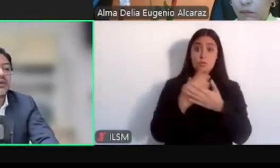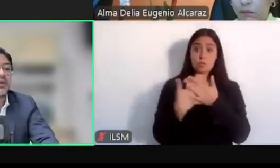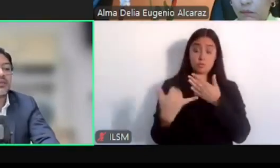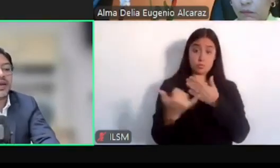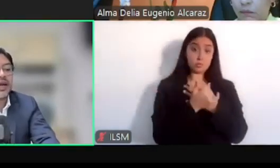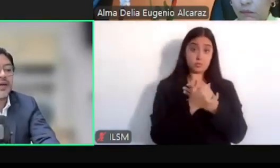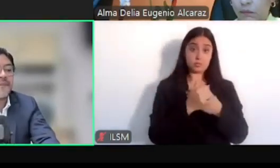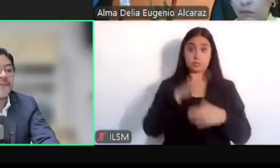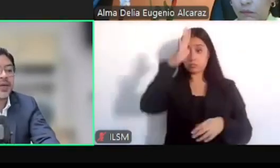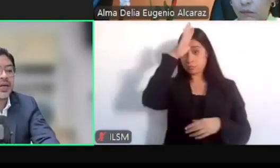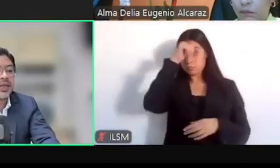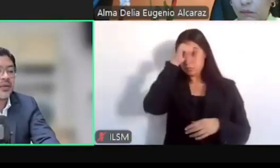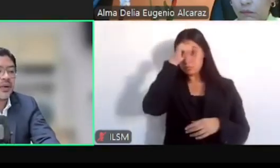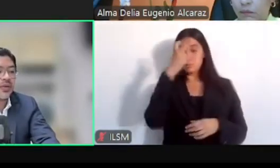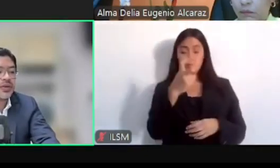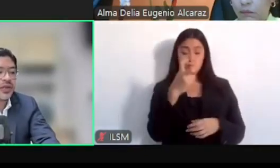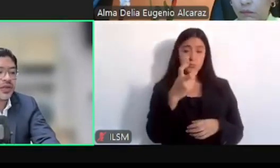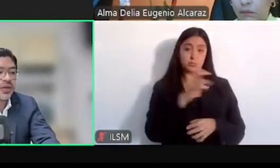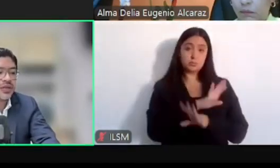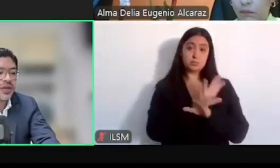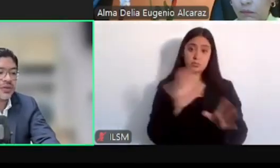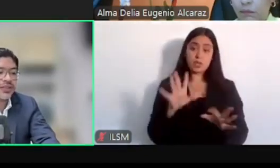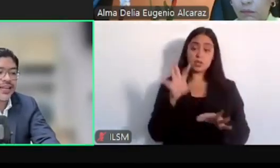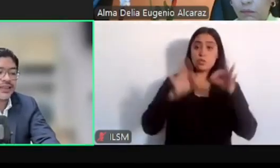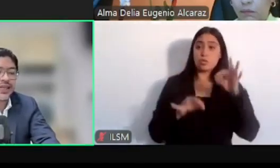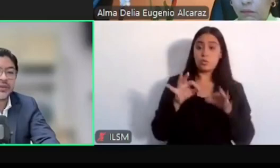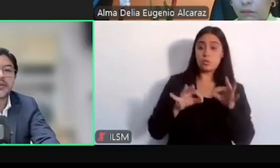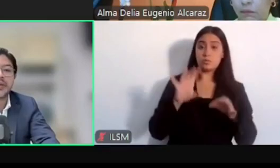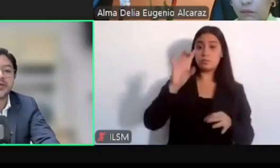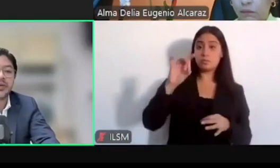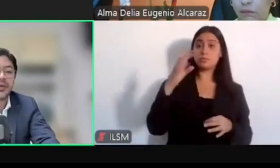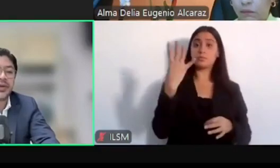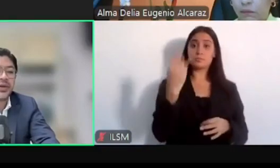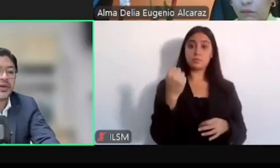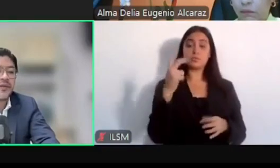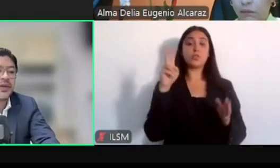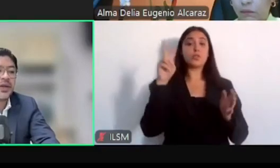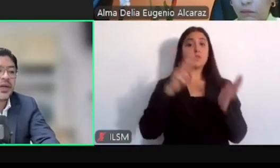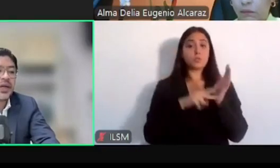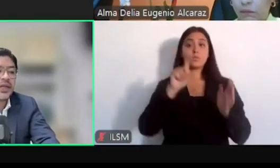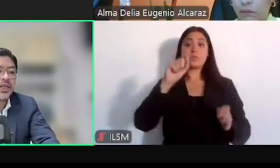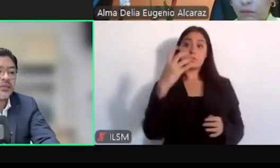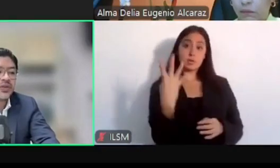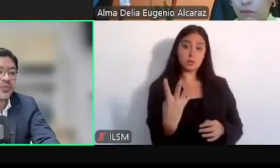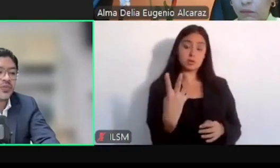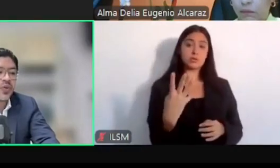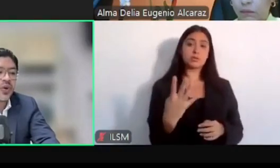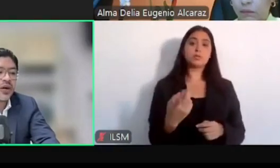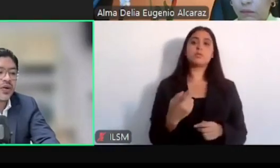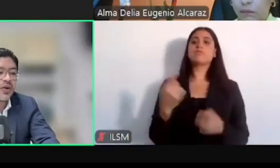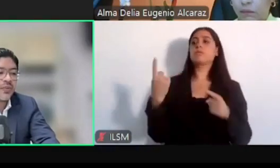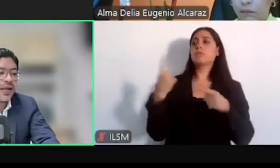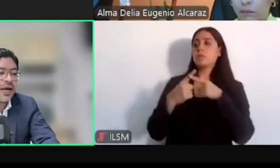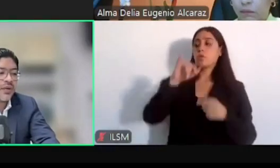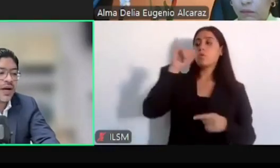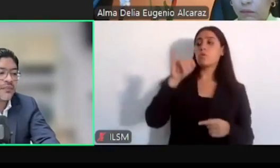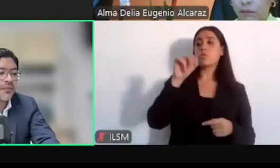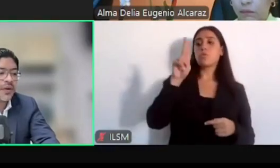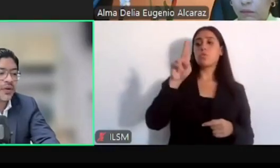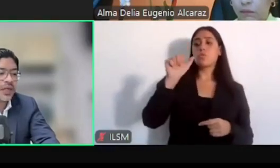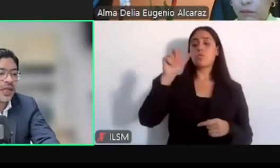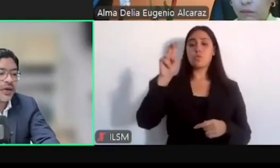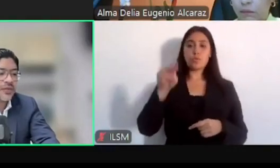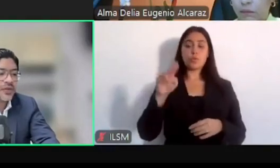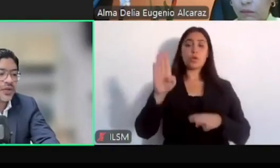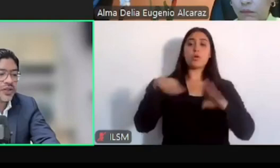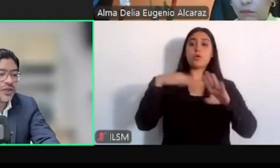con el acuerdo plenario relativo al juicio electoral ciudadano 39 de 2024 Interpuesto por Juan romel Leal o campo